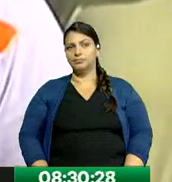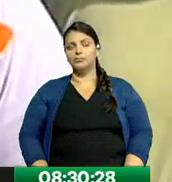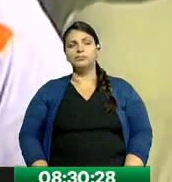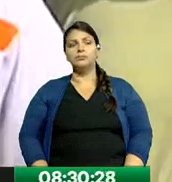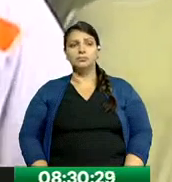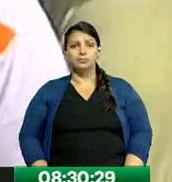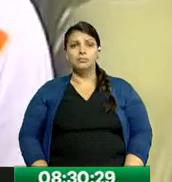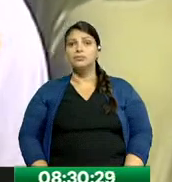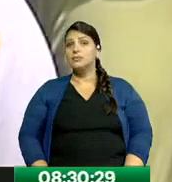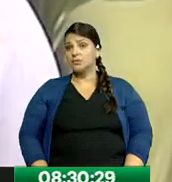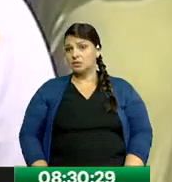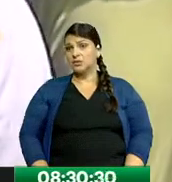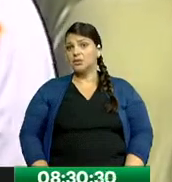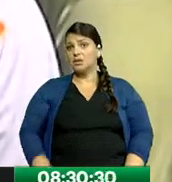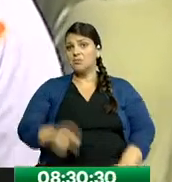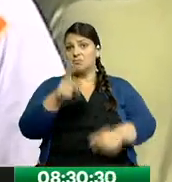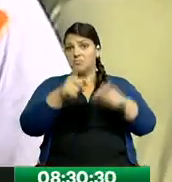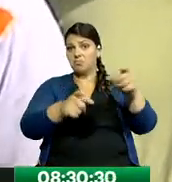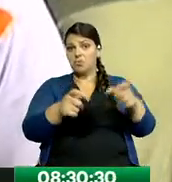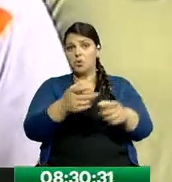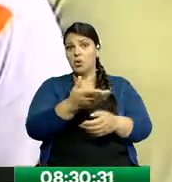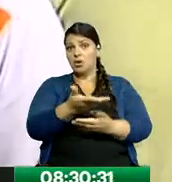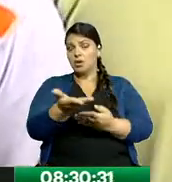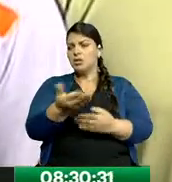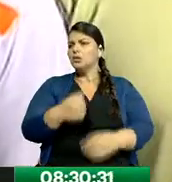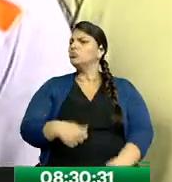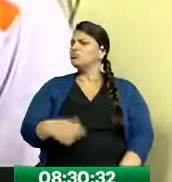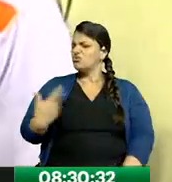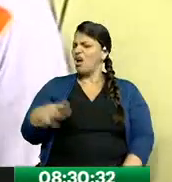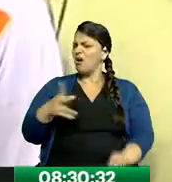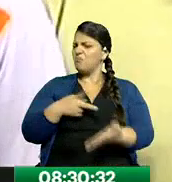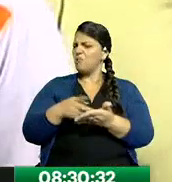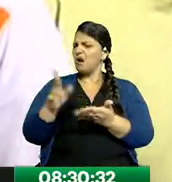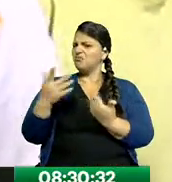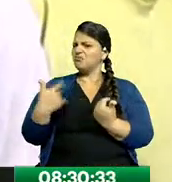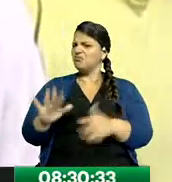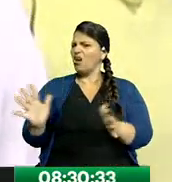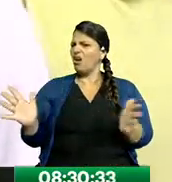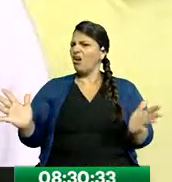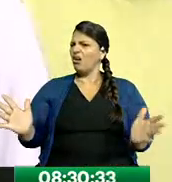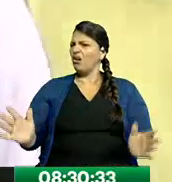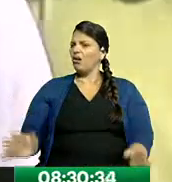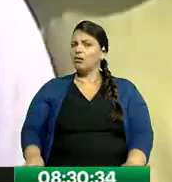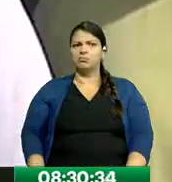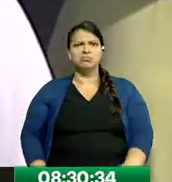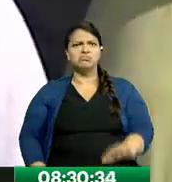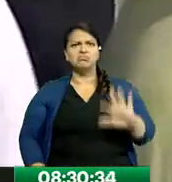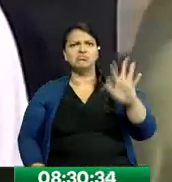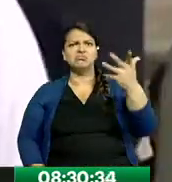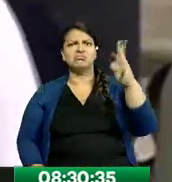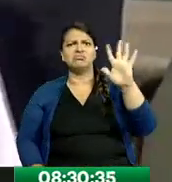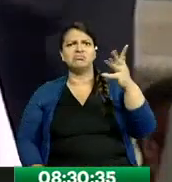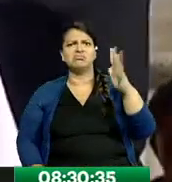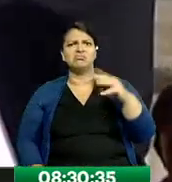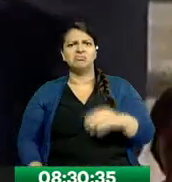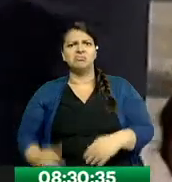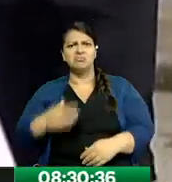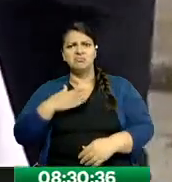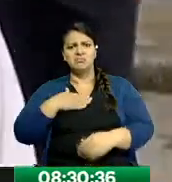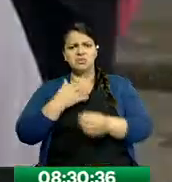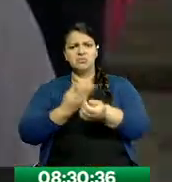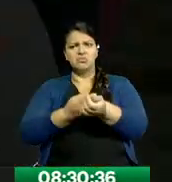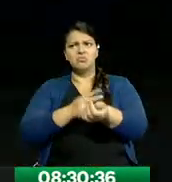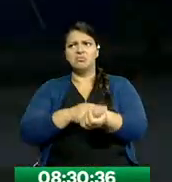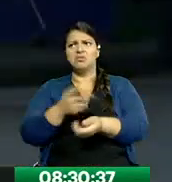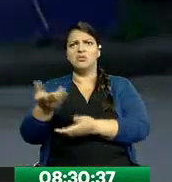dicen por ahí, afrontando algo, en ningún momento. Y queremos que nos ayuden porque somos pobres, no tenemos recursos. Y en el estado en que se encuentra mi sobrino está entre